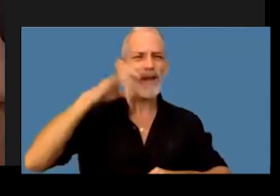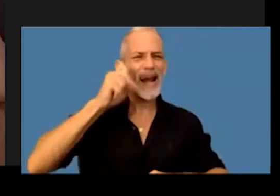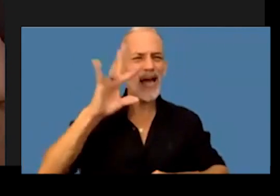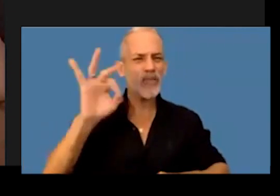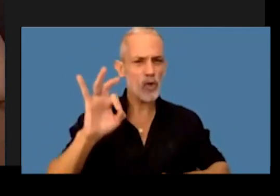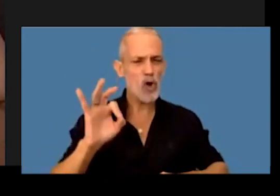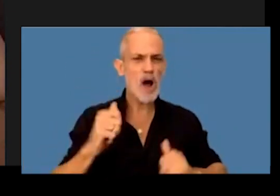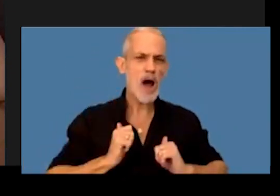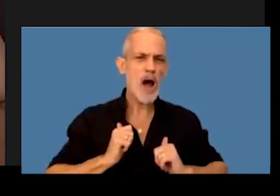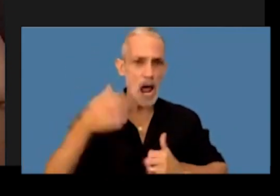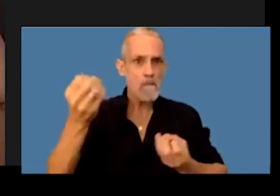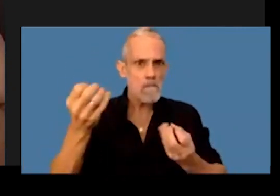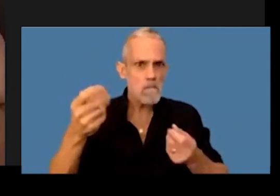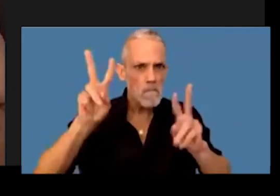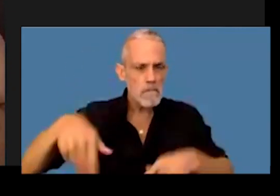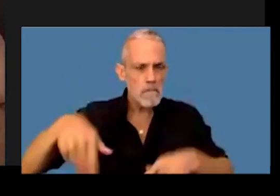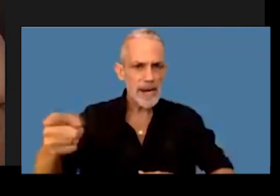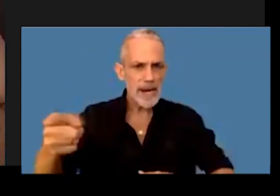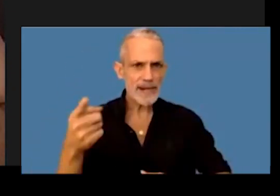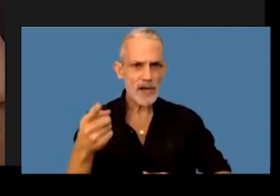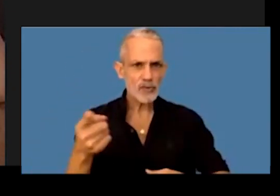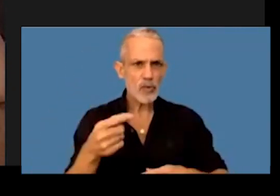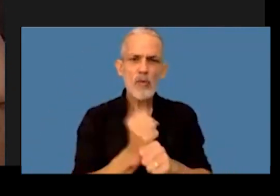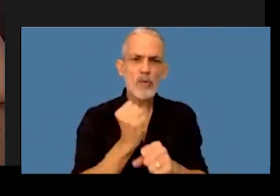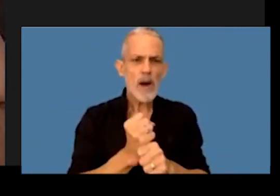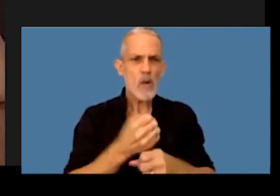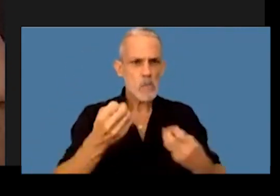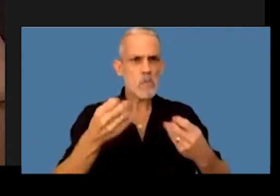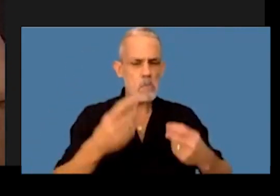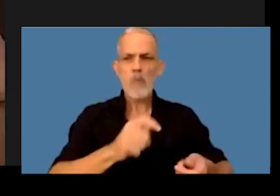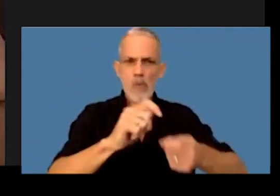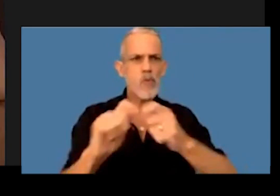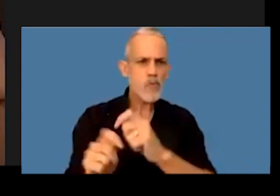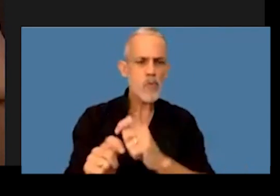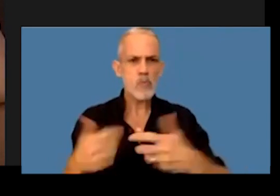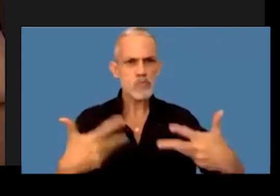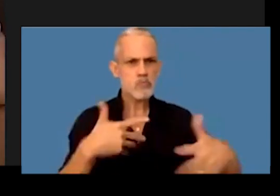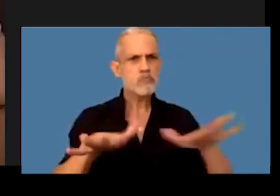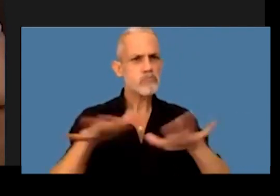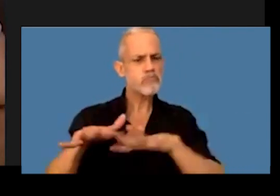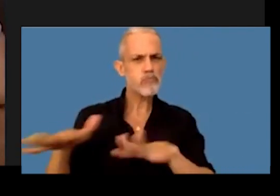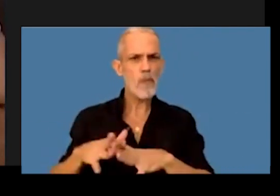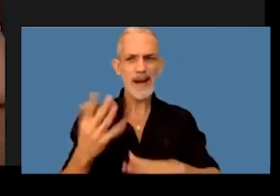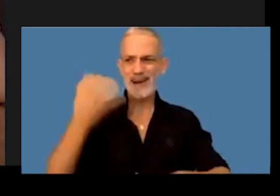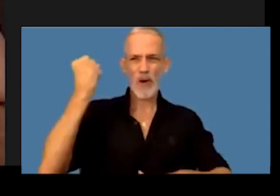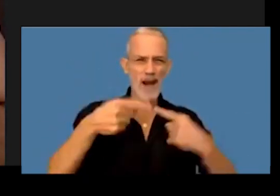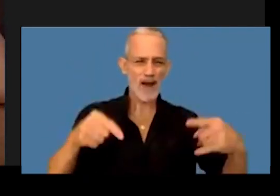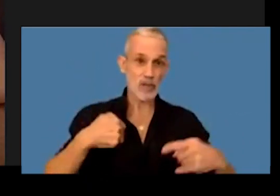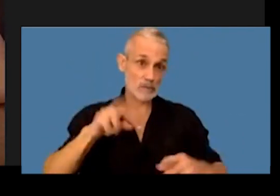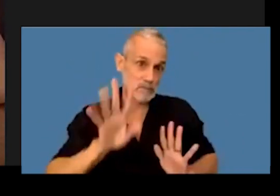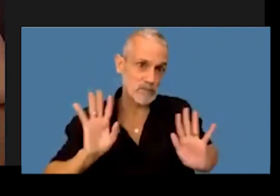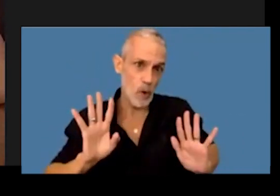bueno, es cierto, están haciendo un montón de cosas para poder recuperar, y por lo menos veo, por ejemplo, o